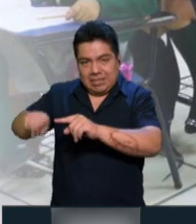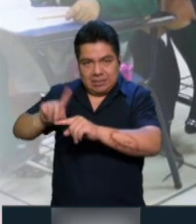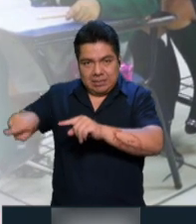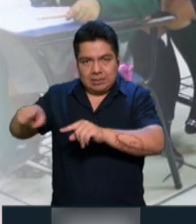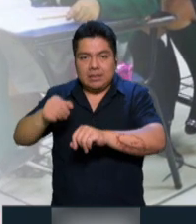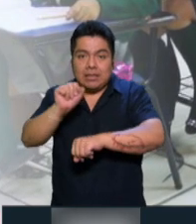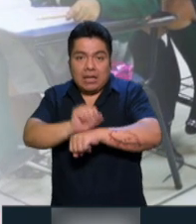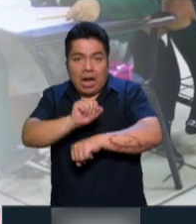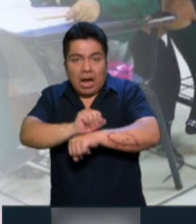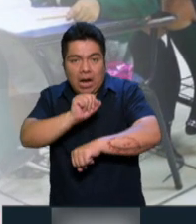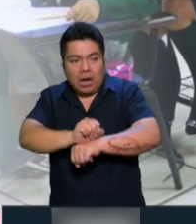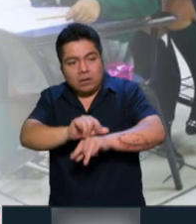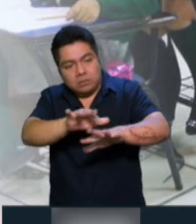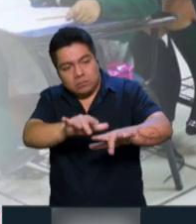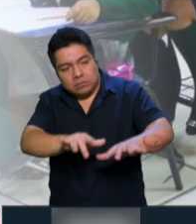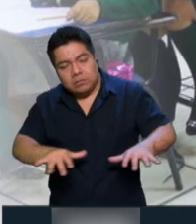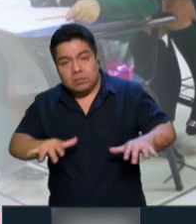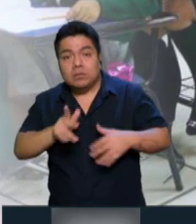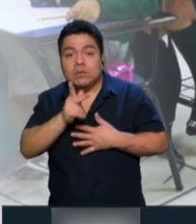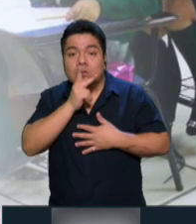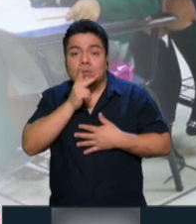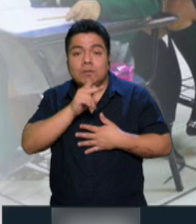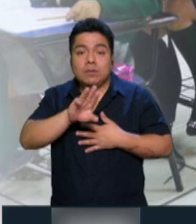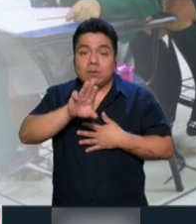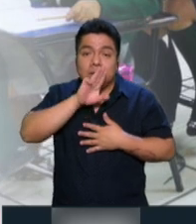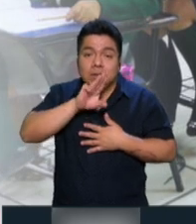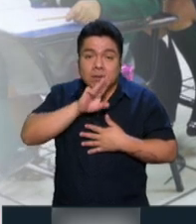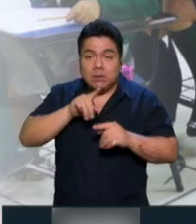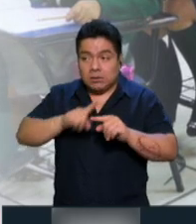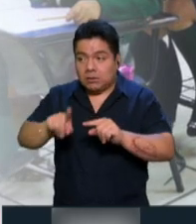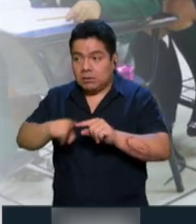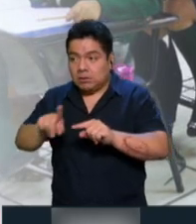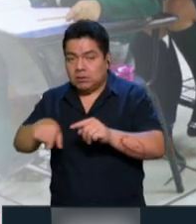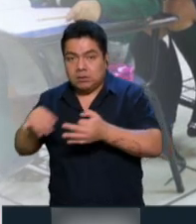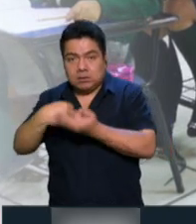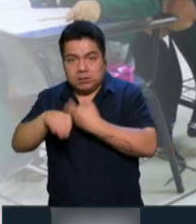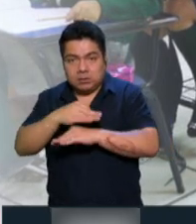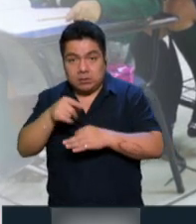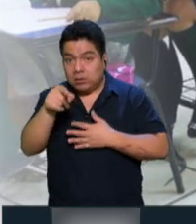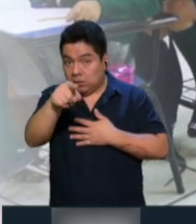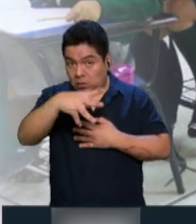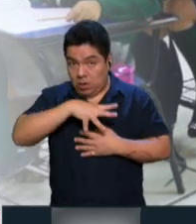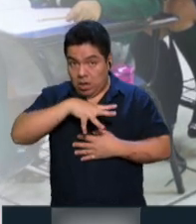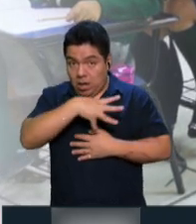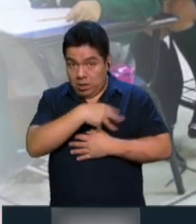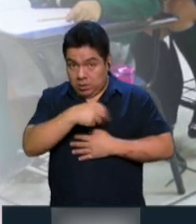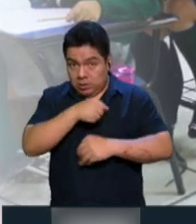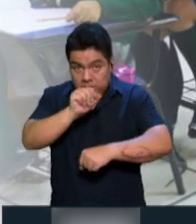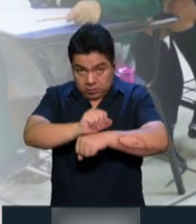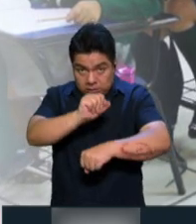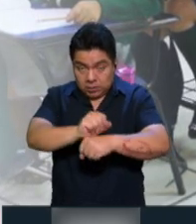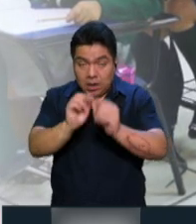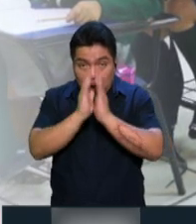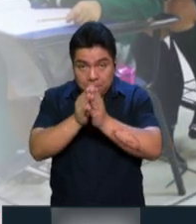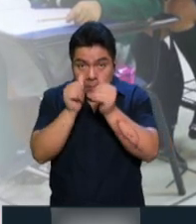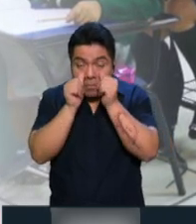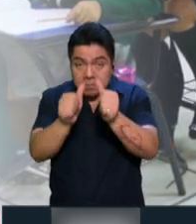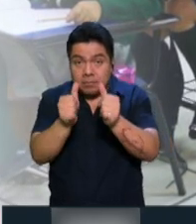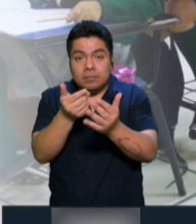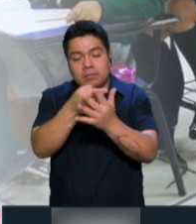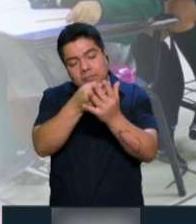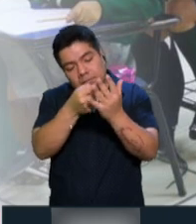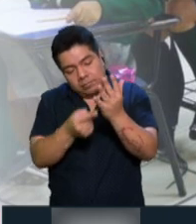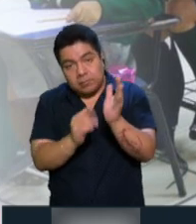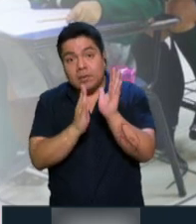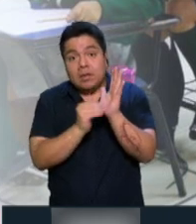realizar asambleas informativas con padres, madres de familia y tutores. Si usted tiene hijos a nivel de secundaria, tome en cuenta que le serán solicitados